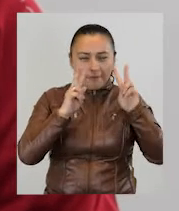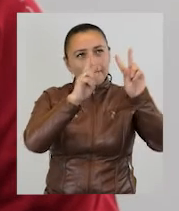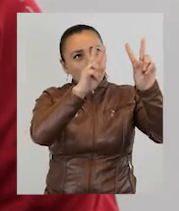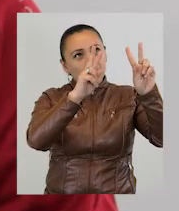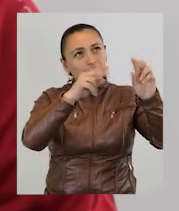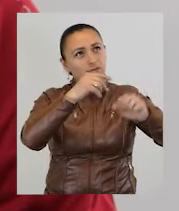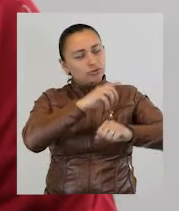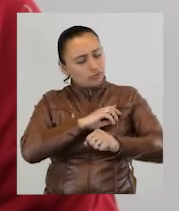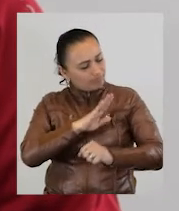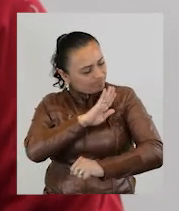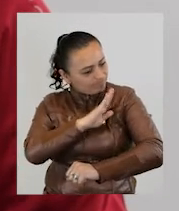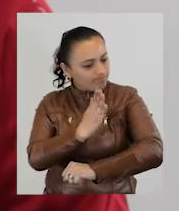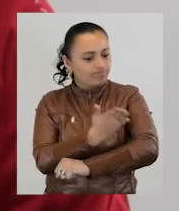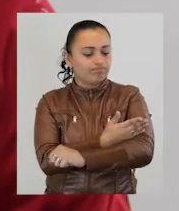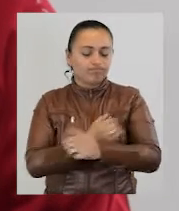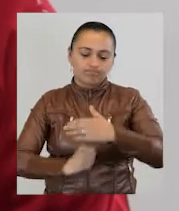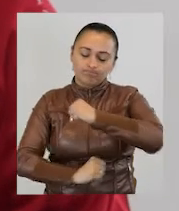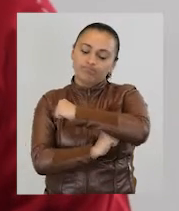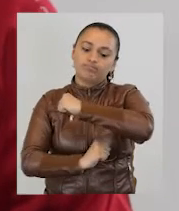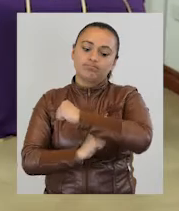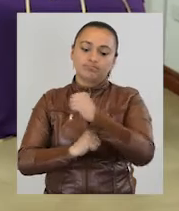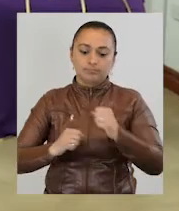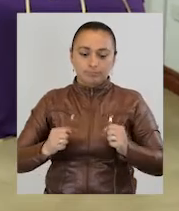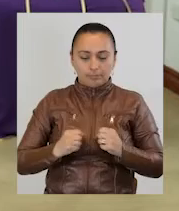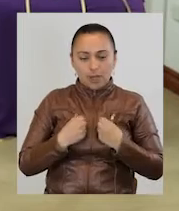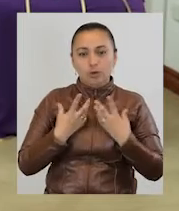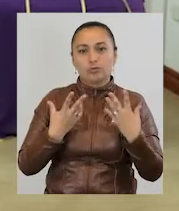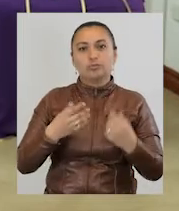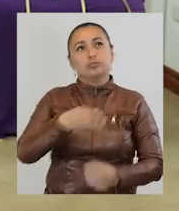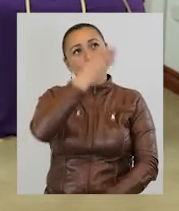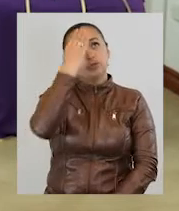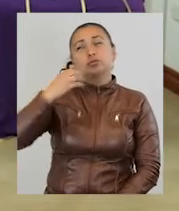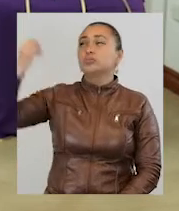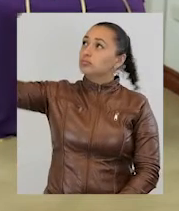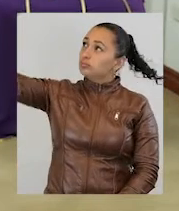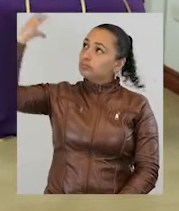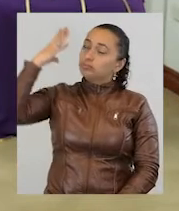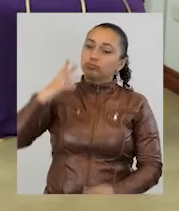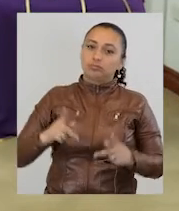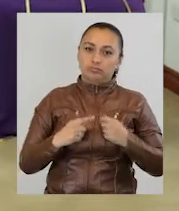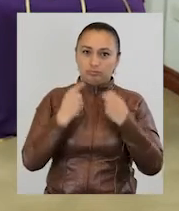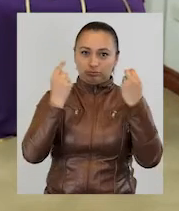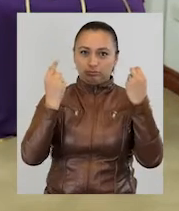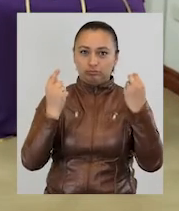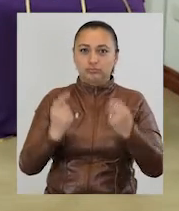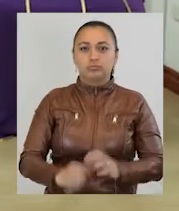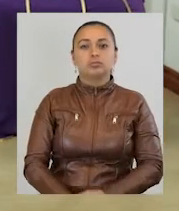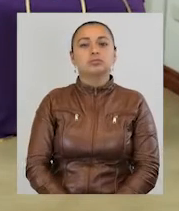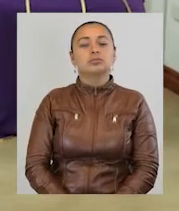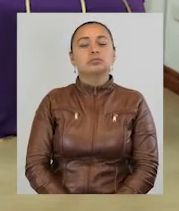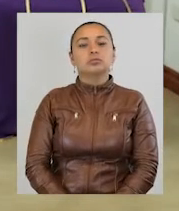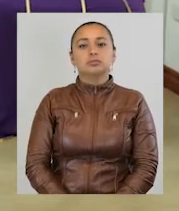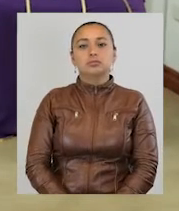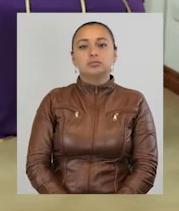valor y fortaleza, y el Señor confía. El Señor es mi luz y mi salvación.